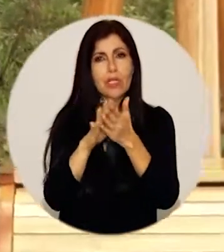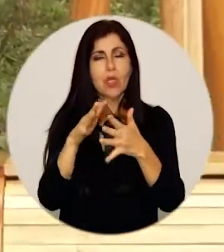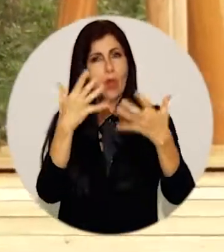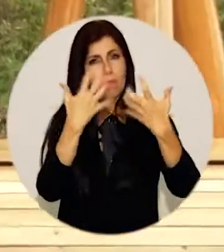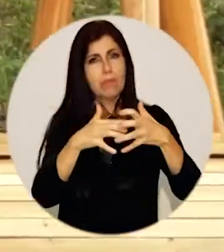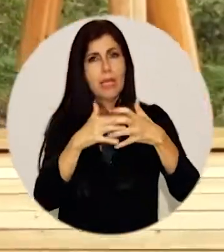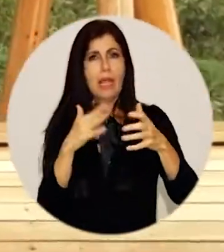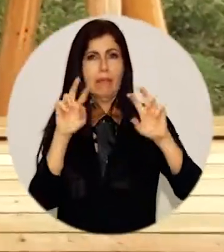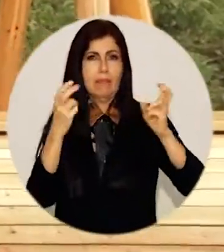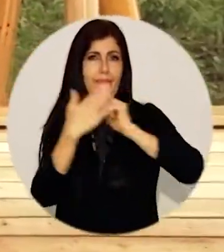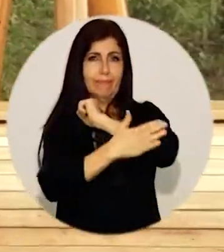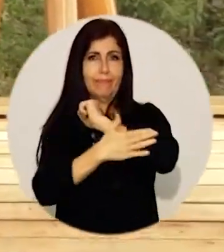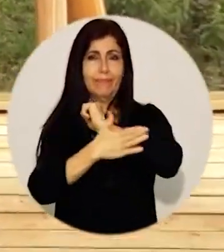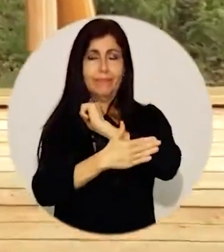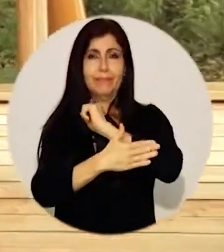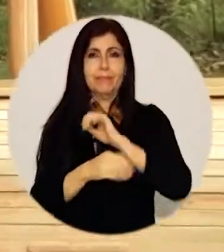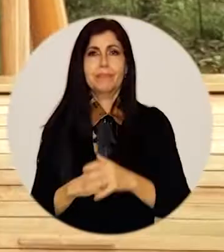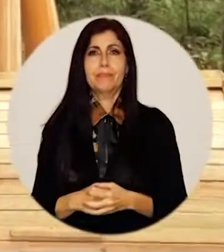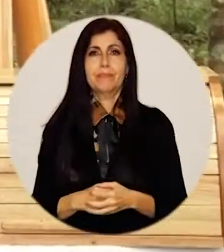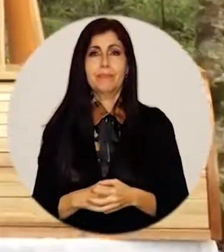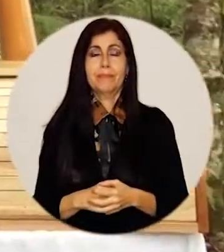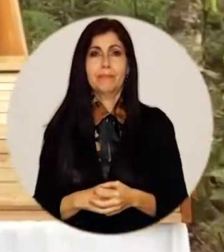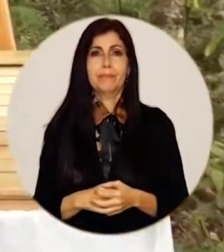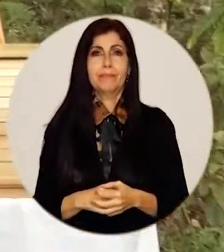e industrialización de la madera.